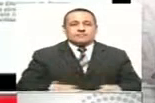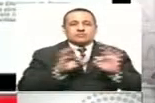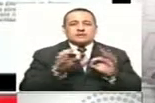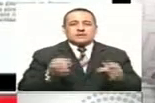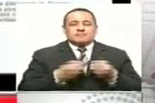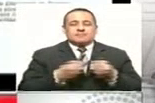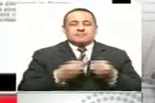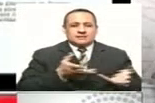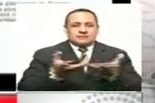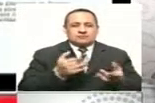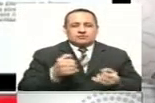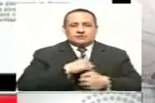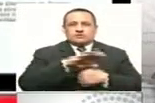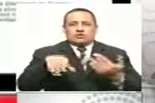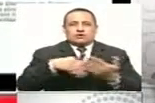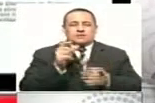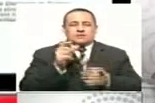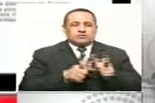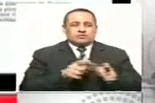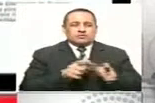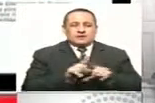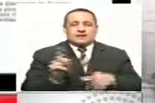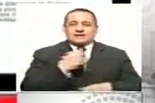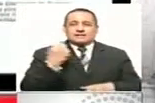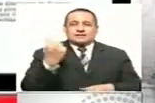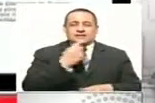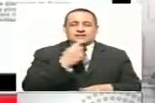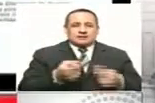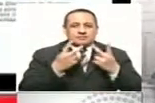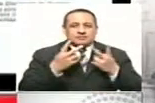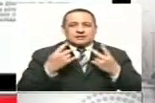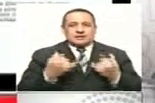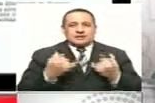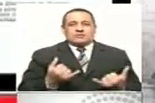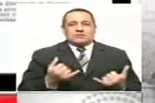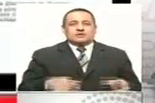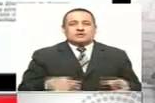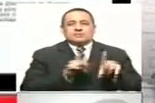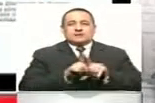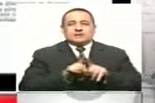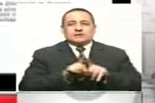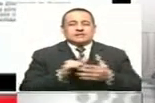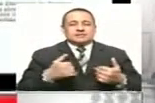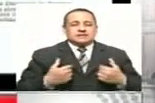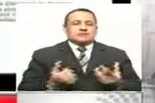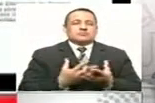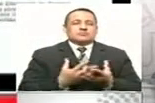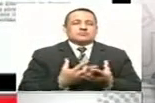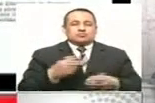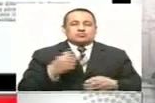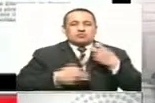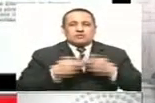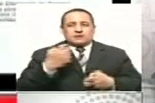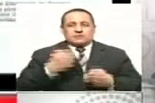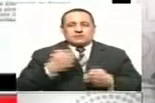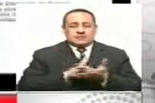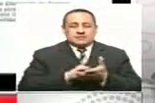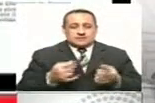el servicio al ciudadano que recurre a este sector cuando, por los múltiples problemas que se dan